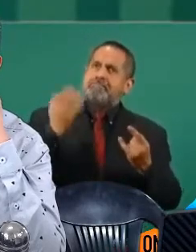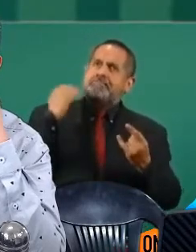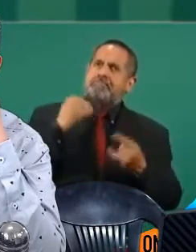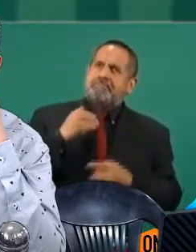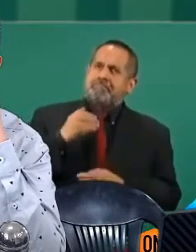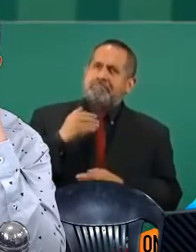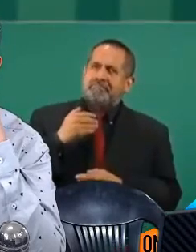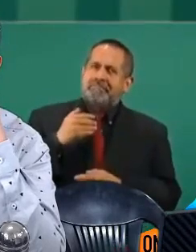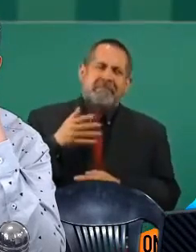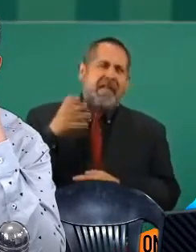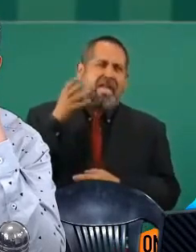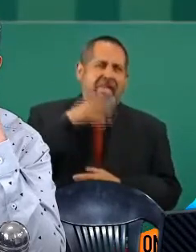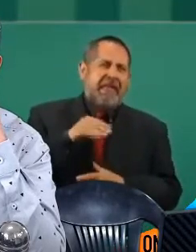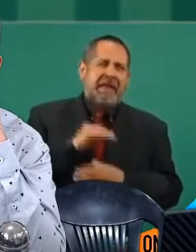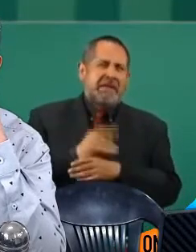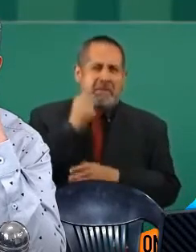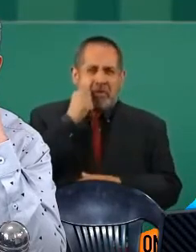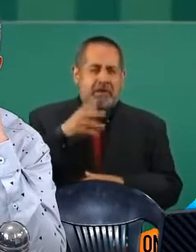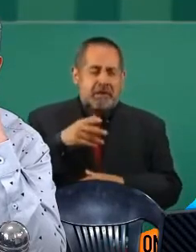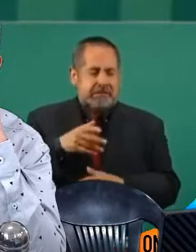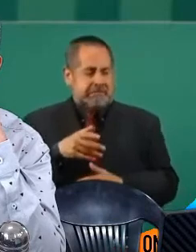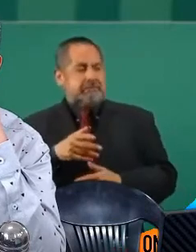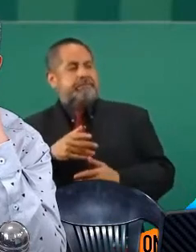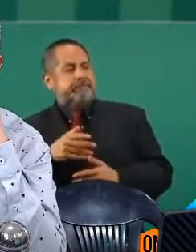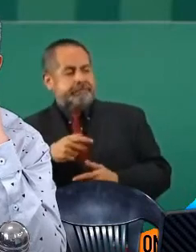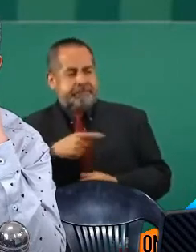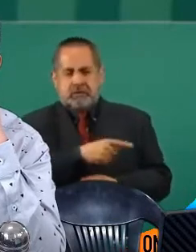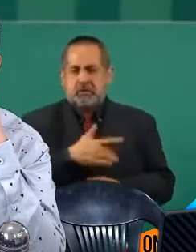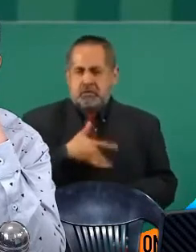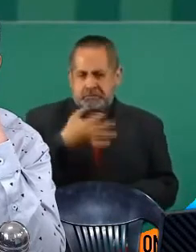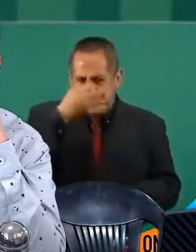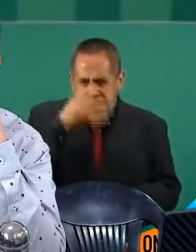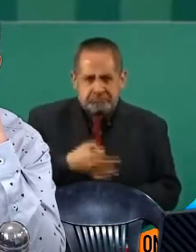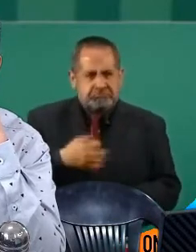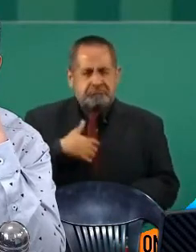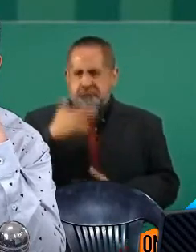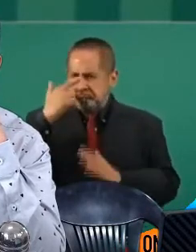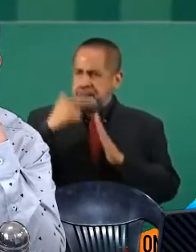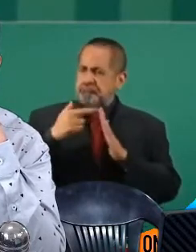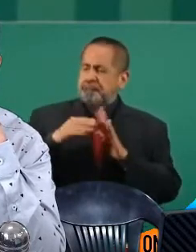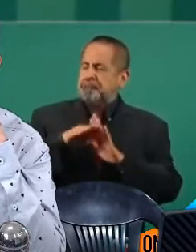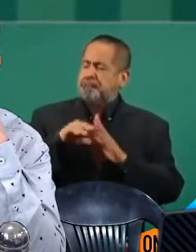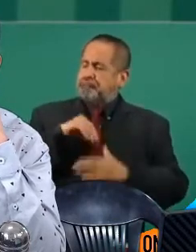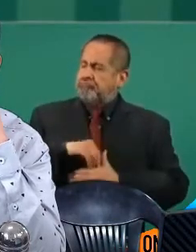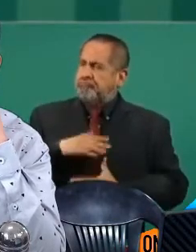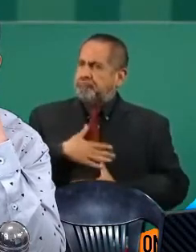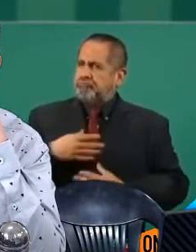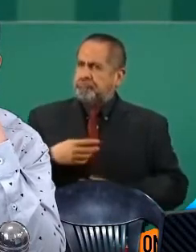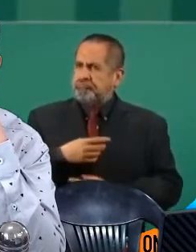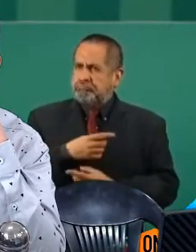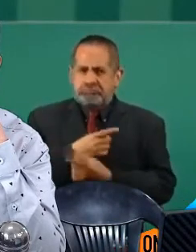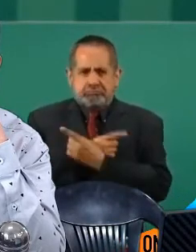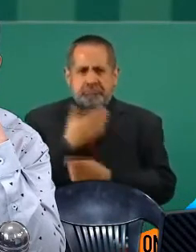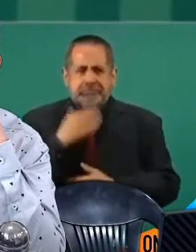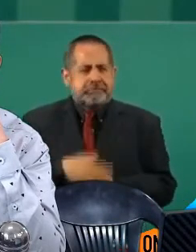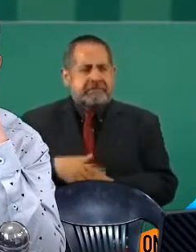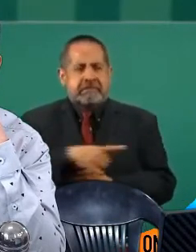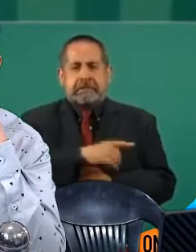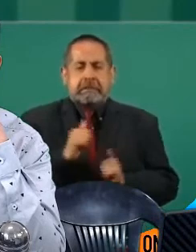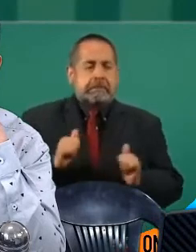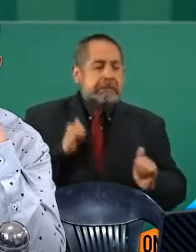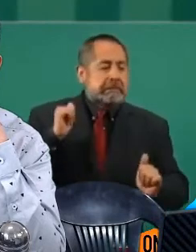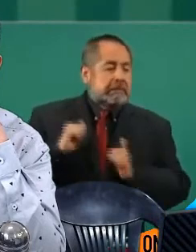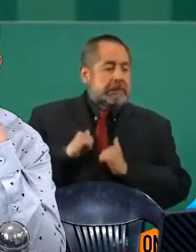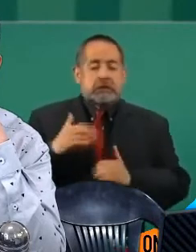es no tener convicciones, no tener principios, es buscar el cargo por